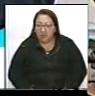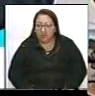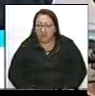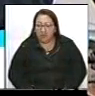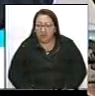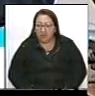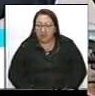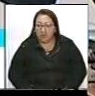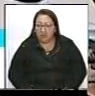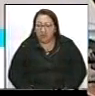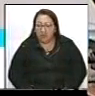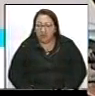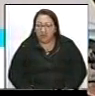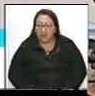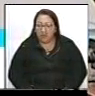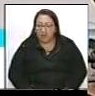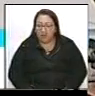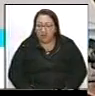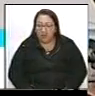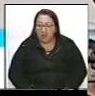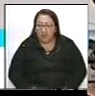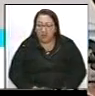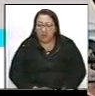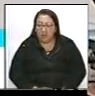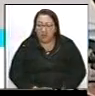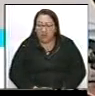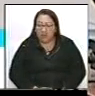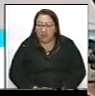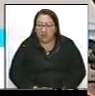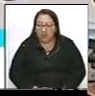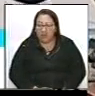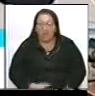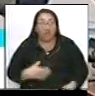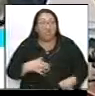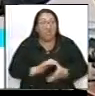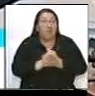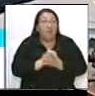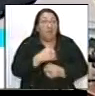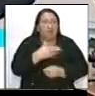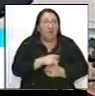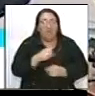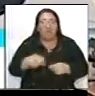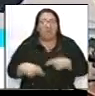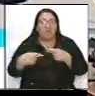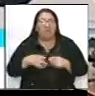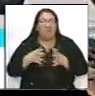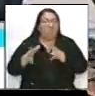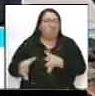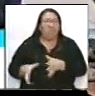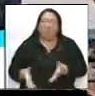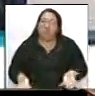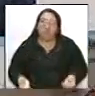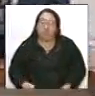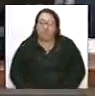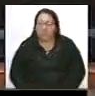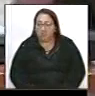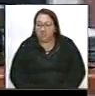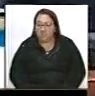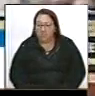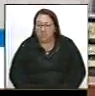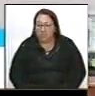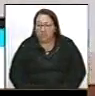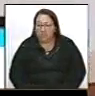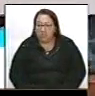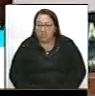posiciones políticas nos lleven a, con mis amigos, todo, y con mis enemigos vamos a aplicarle la ley. Gracias, presidenta. Gracias,